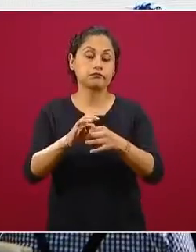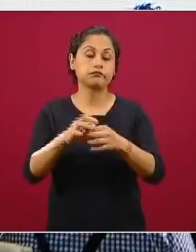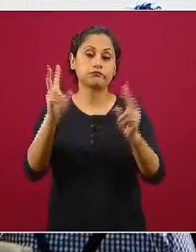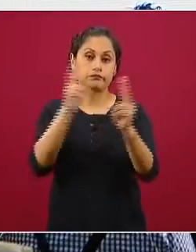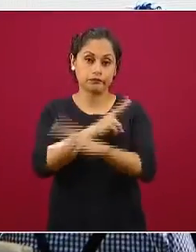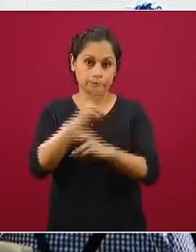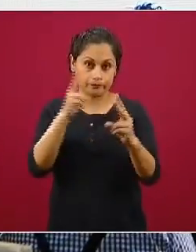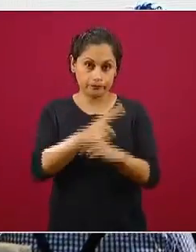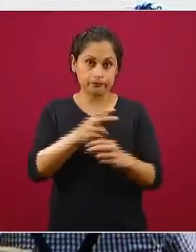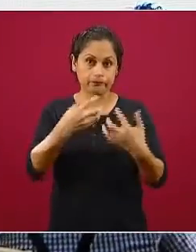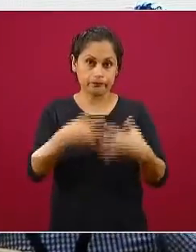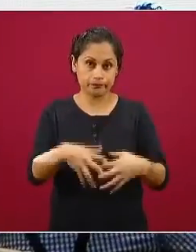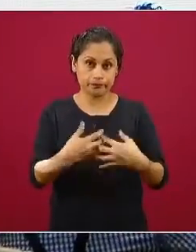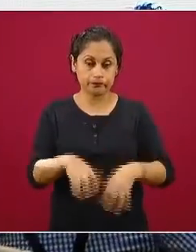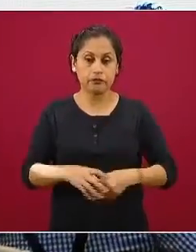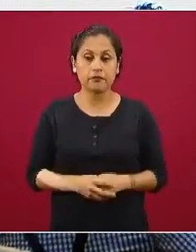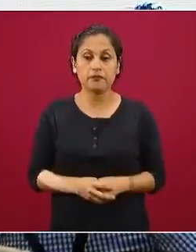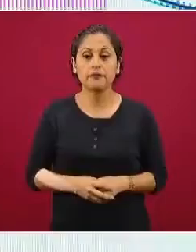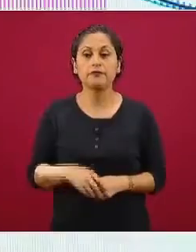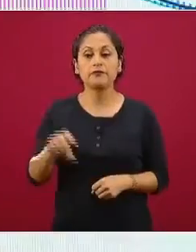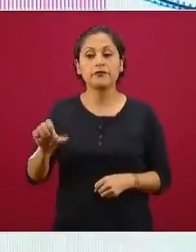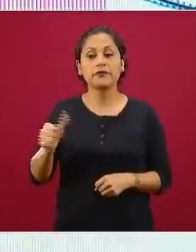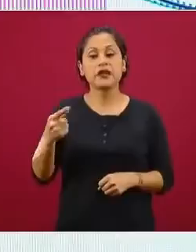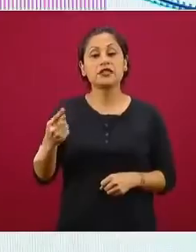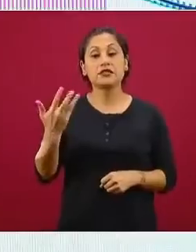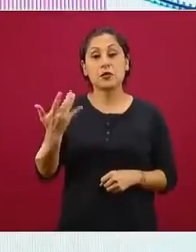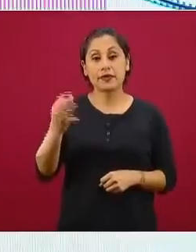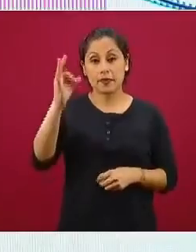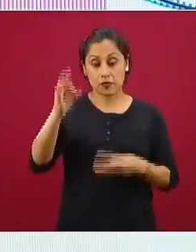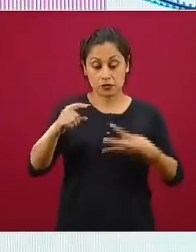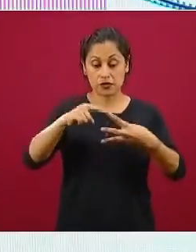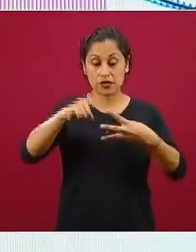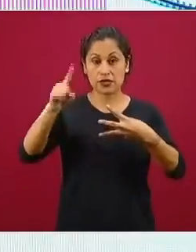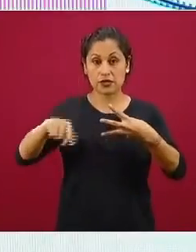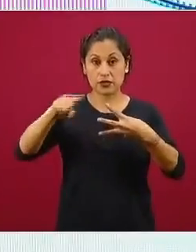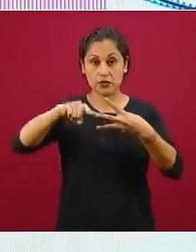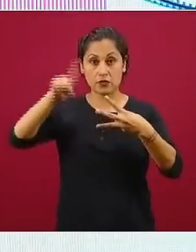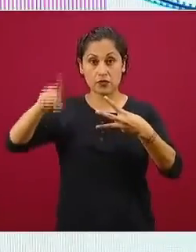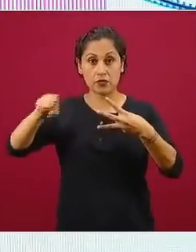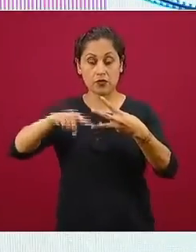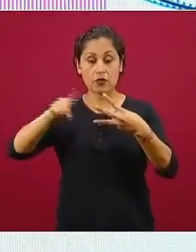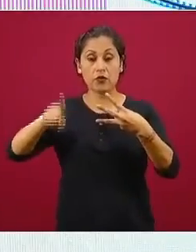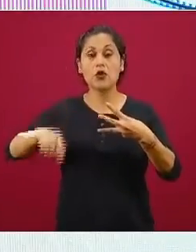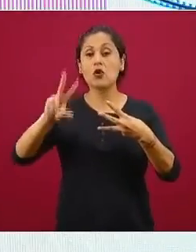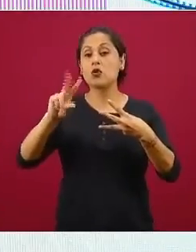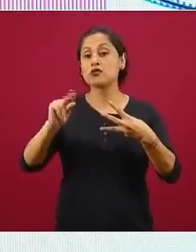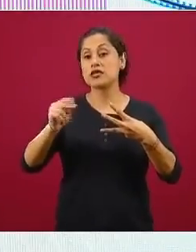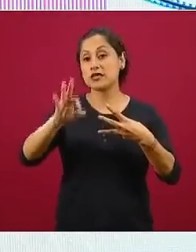al 50%, el carril que representa la predicción con probabilidad de 80% y